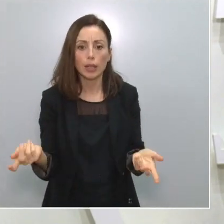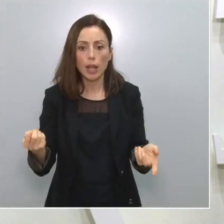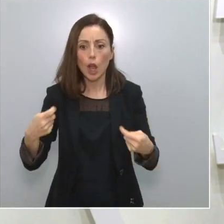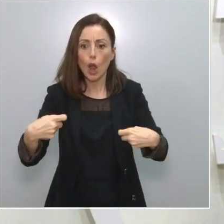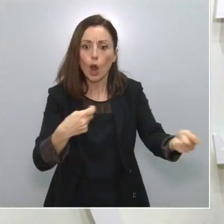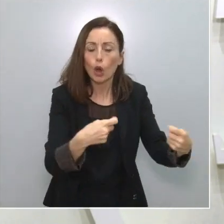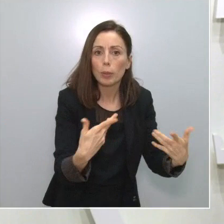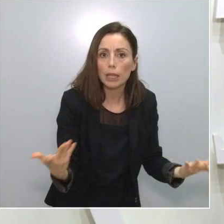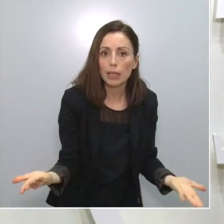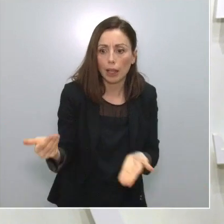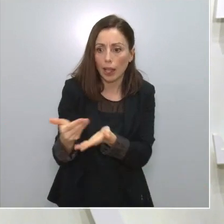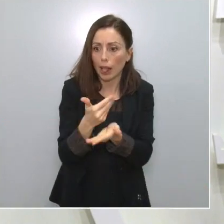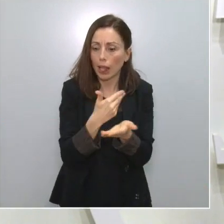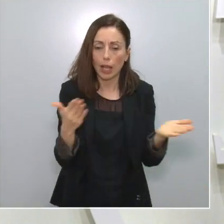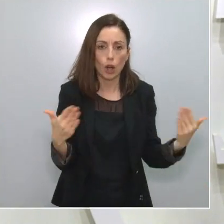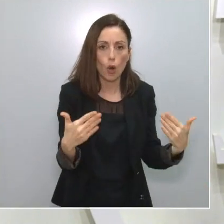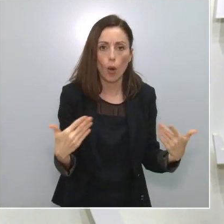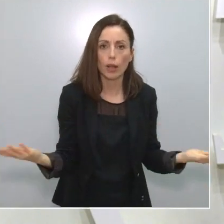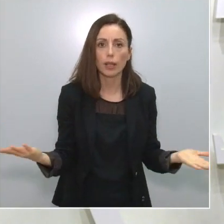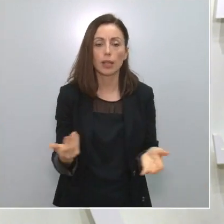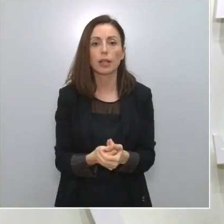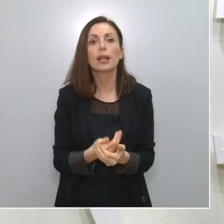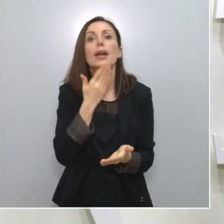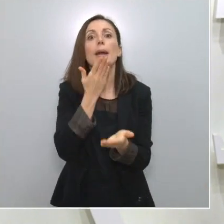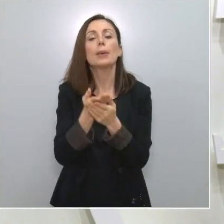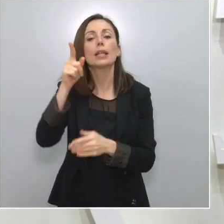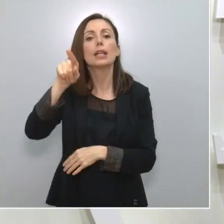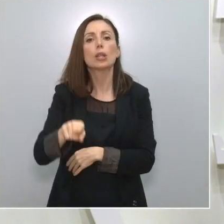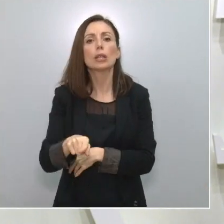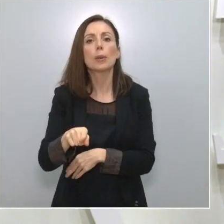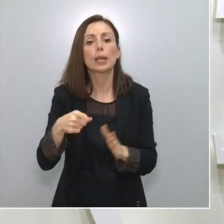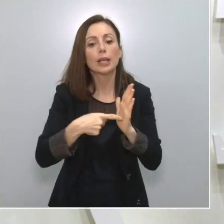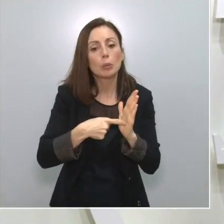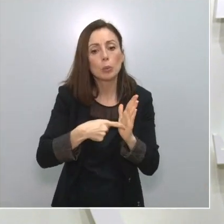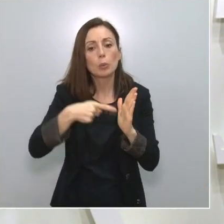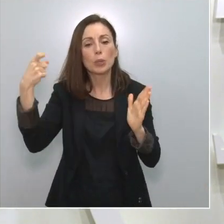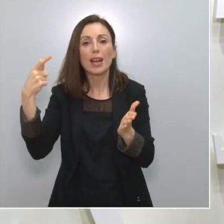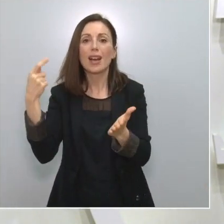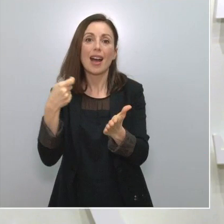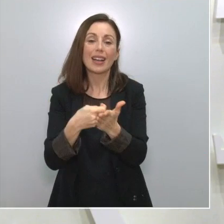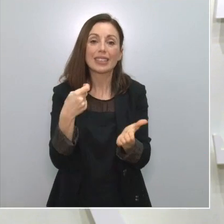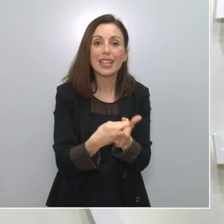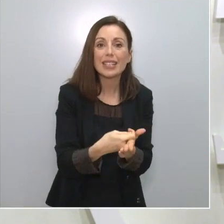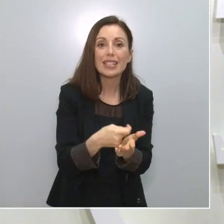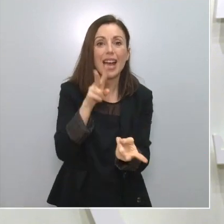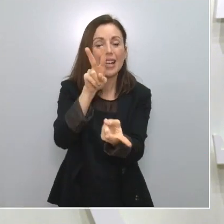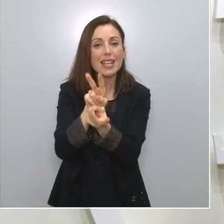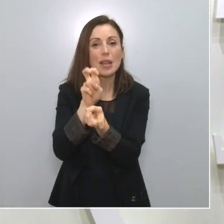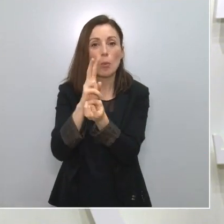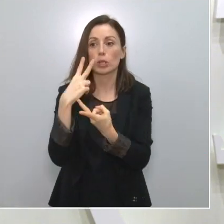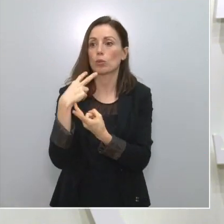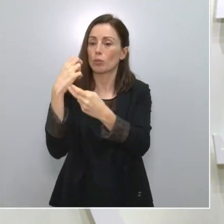todo su patrimonio. E igualmente he solicitado también la exención de todas aquellas tasas e impuestos en la